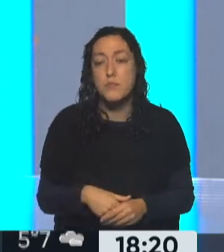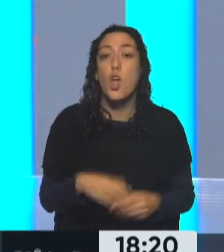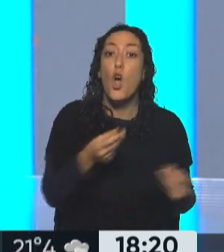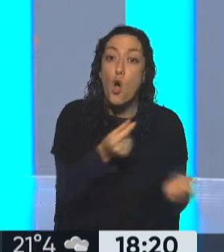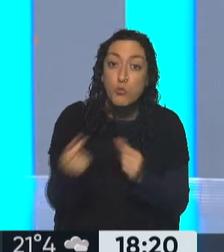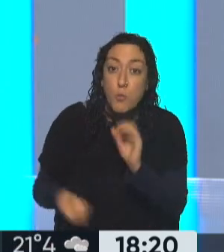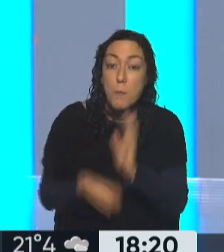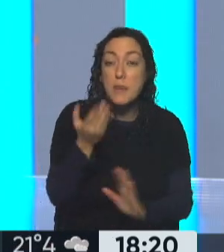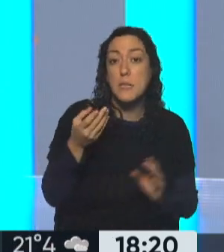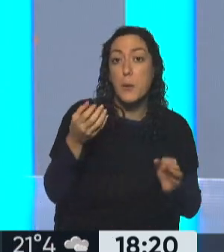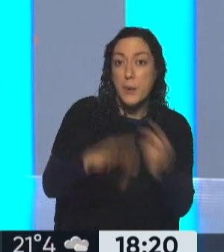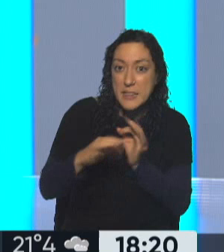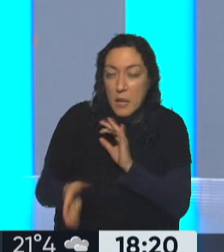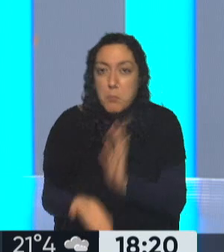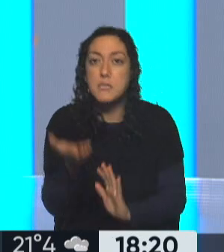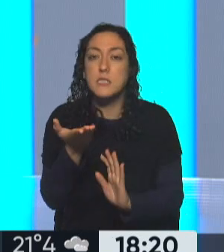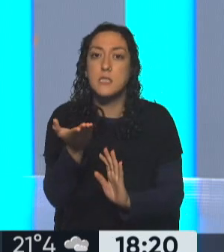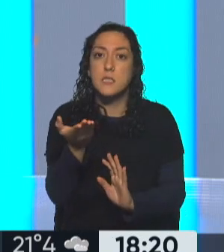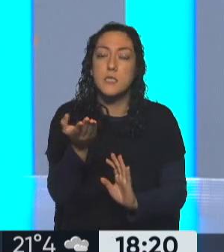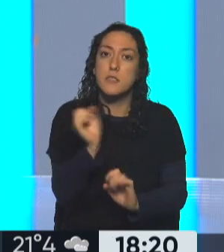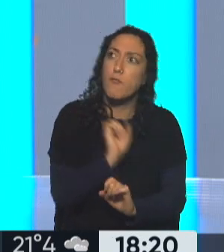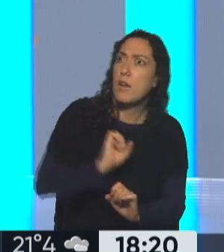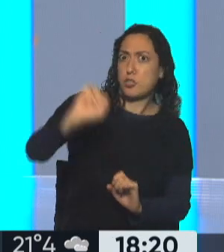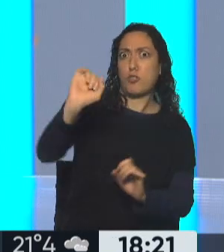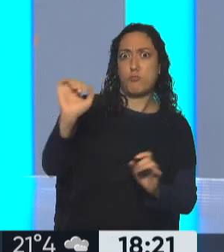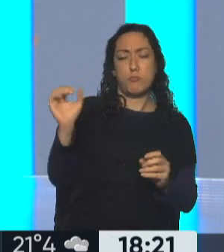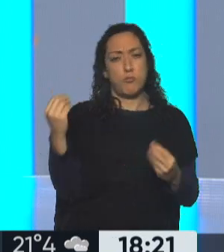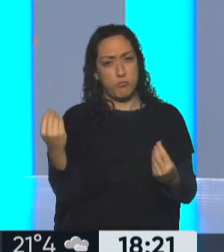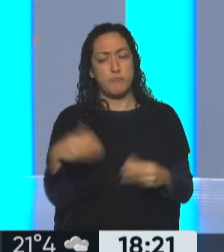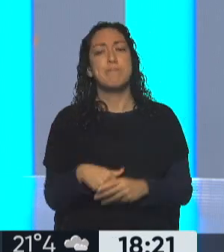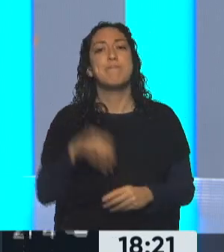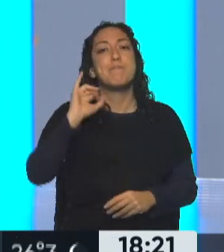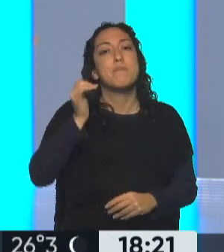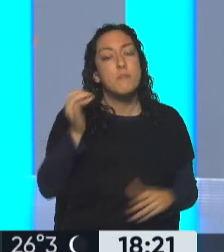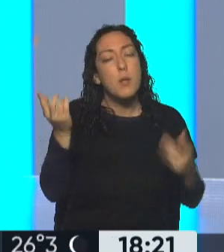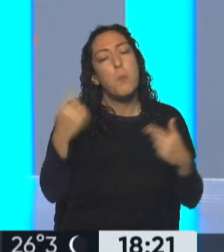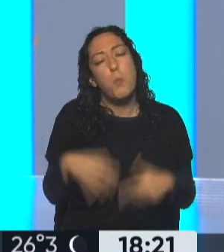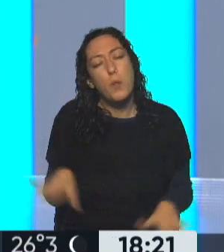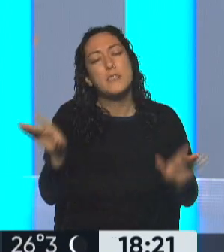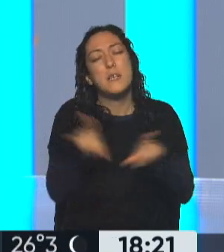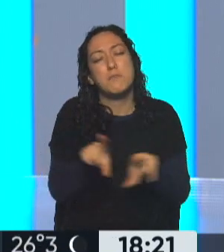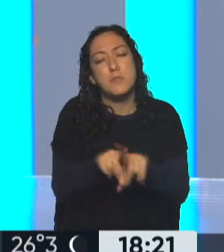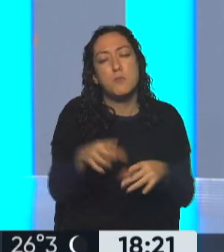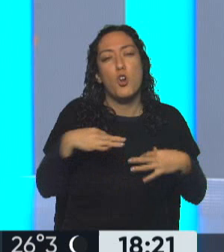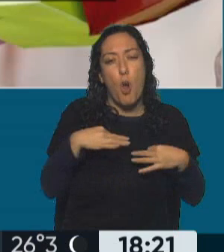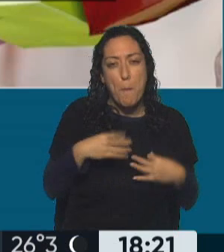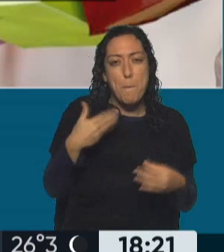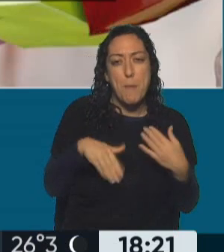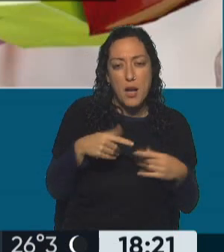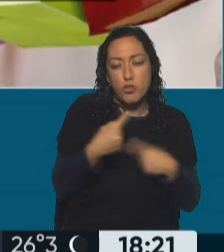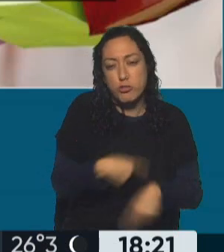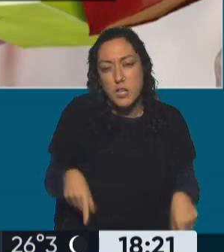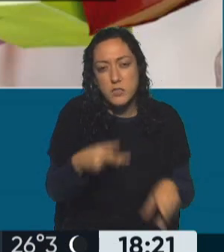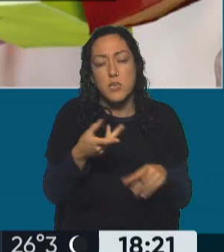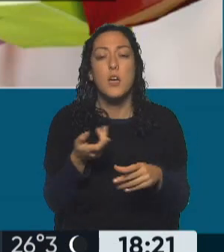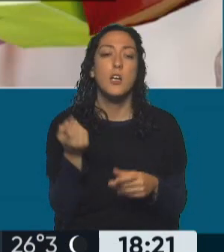consumo con una inflación altísima. Sí, y ahí habría que ver si no está pasando lo mismo que pasa en prendas de vestir, porque acá estoy viendo y estaba